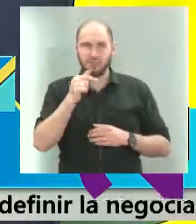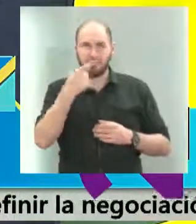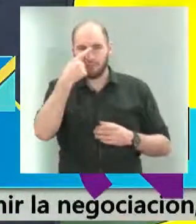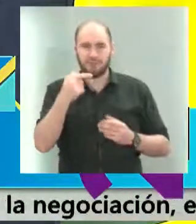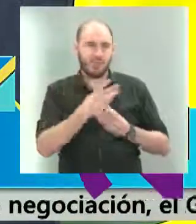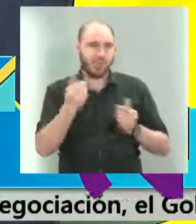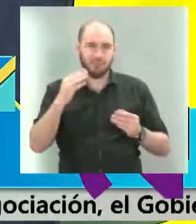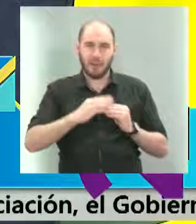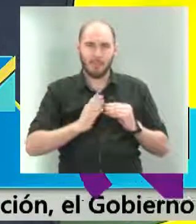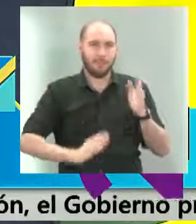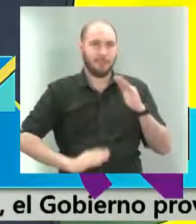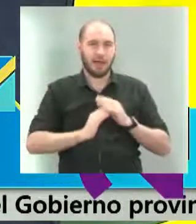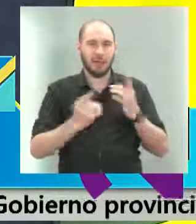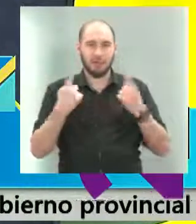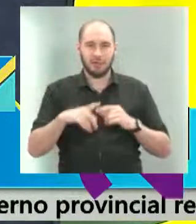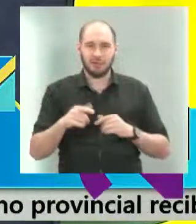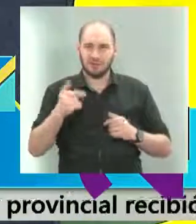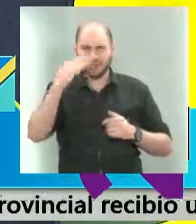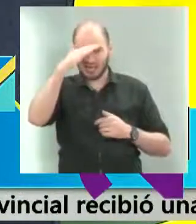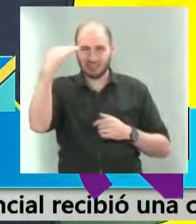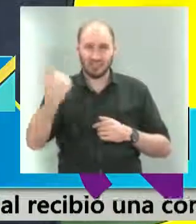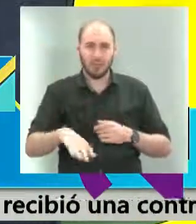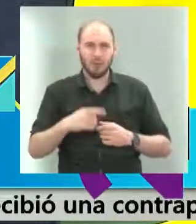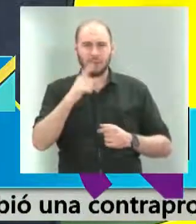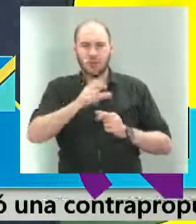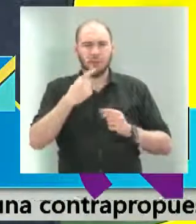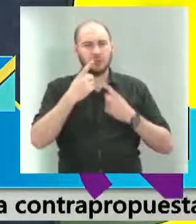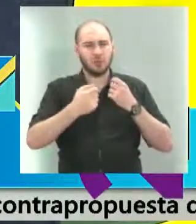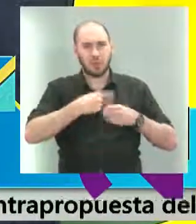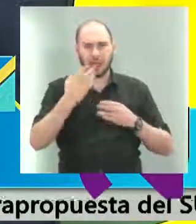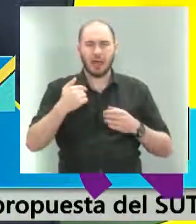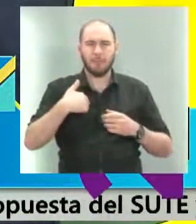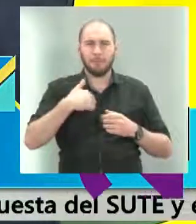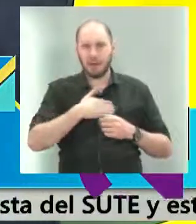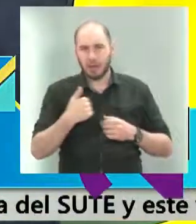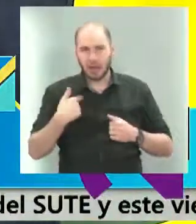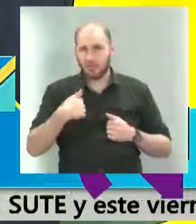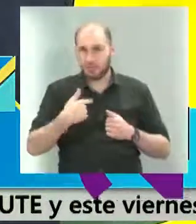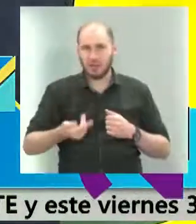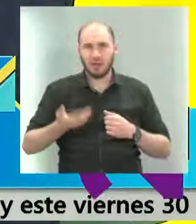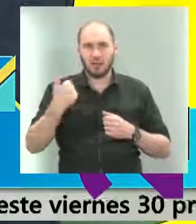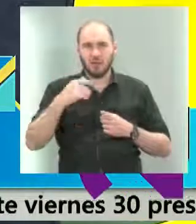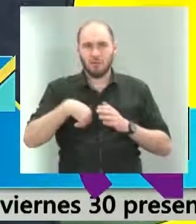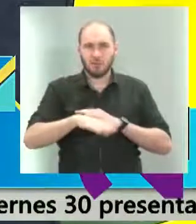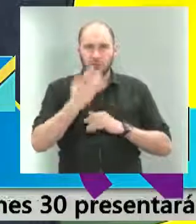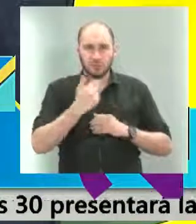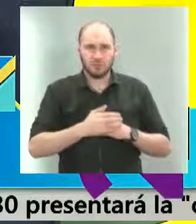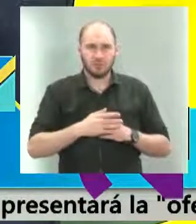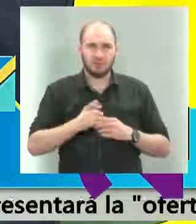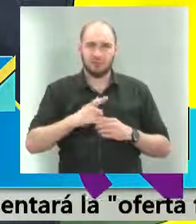papelón máximo. Pero ya la verdad es que nos cansó. Vos le preguntabas a cualquiera, le preguntabas a mi vieja, cualquiera que todos nos gusta el fútbol,